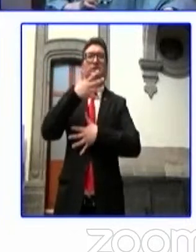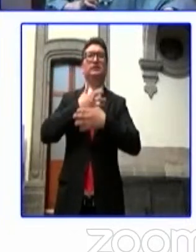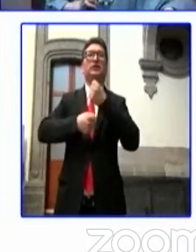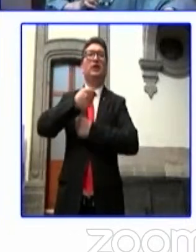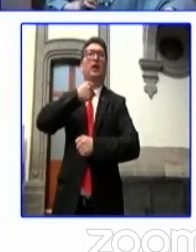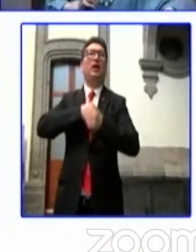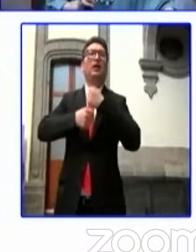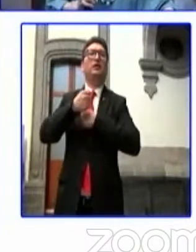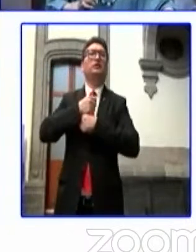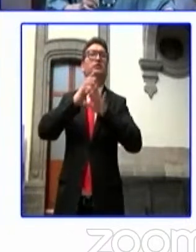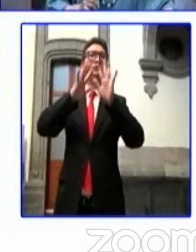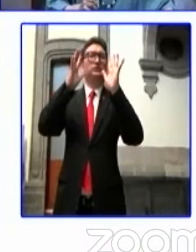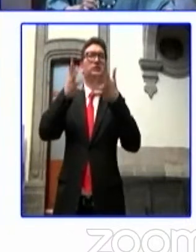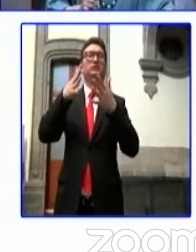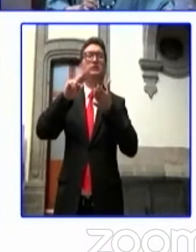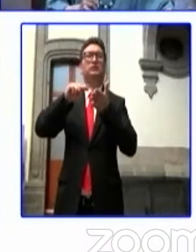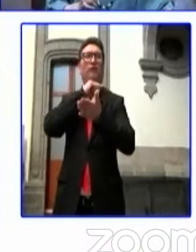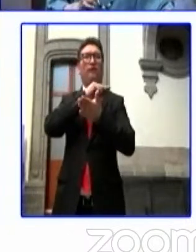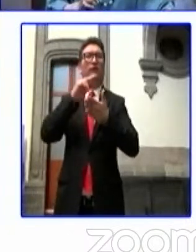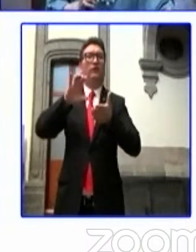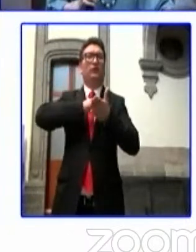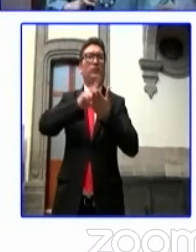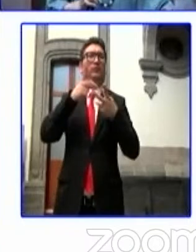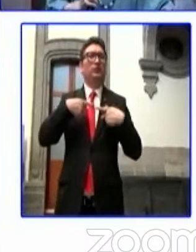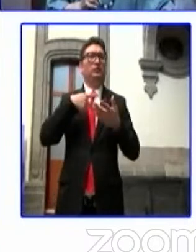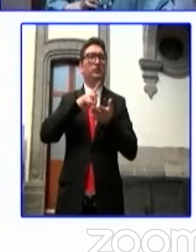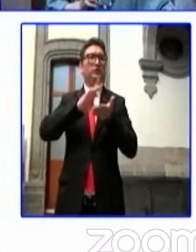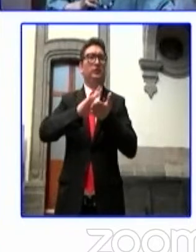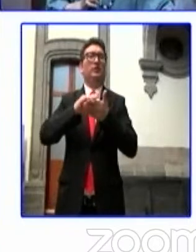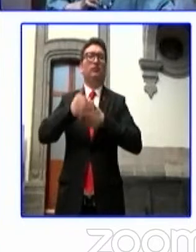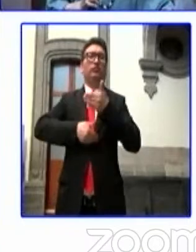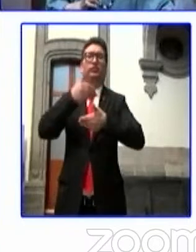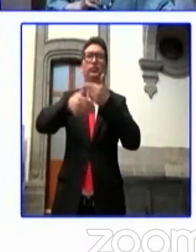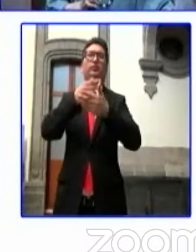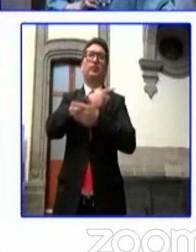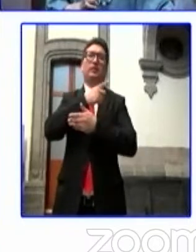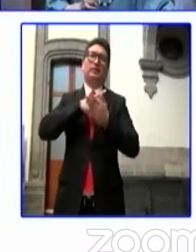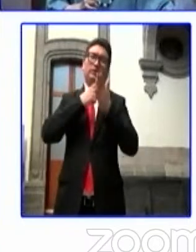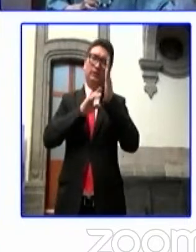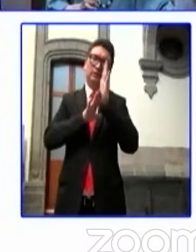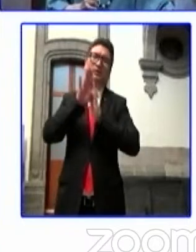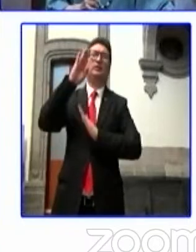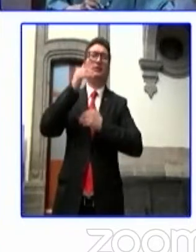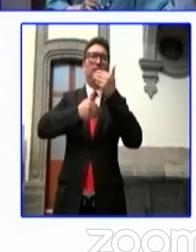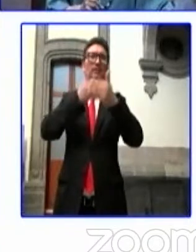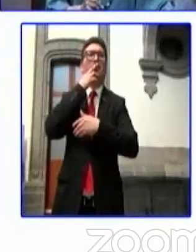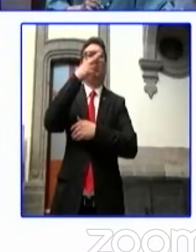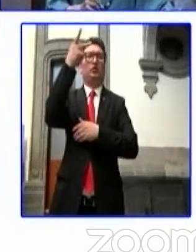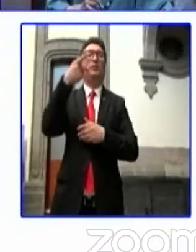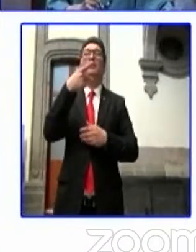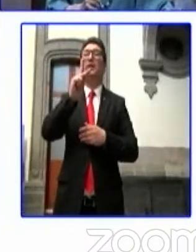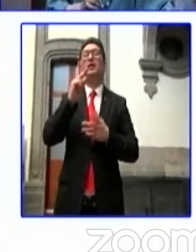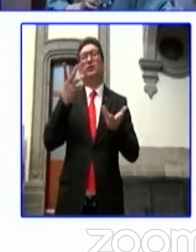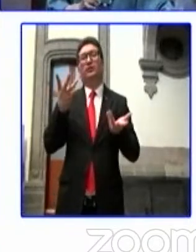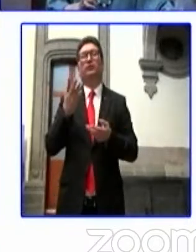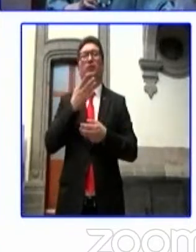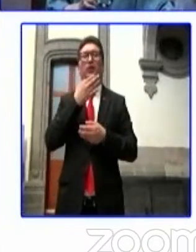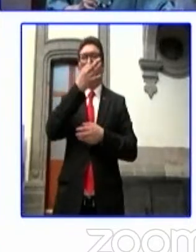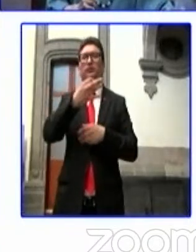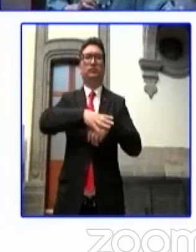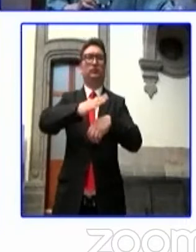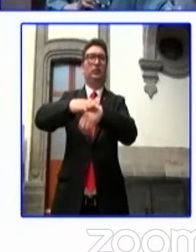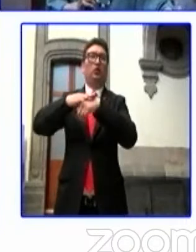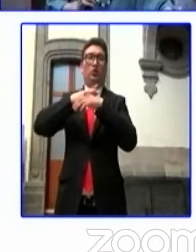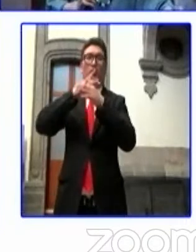esta convención. Realmente ya deberíamos de estar mucho más avanzados. Desde luego, quiero comentarles que no es